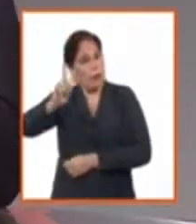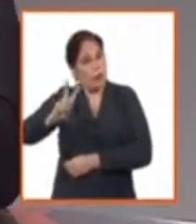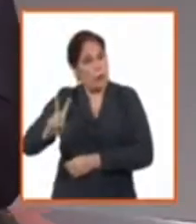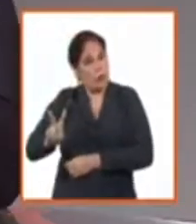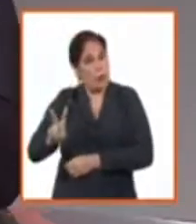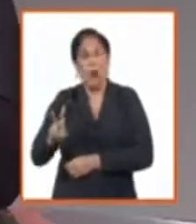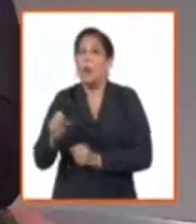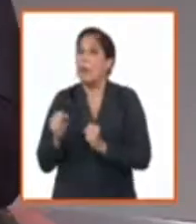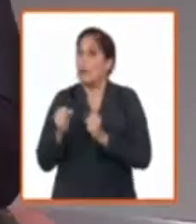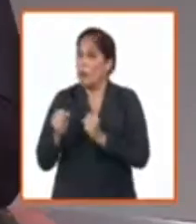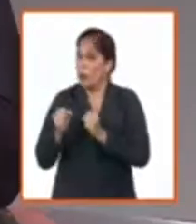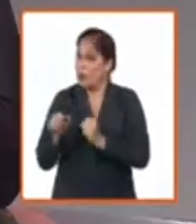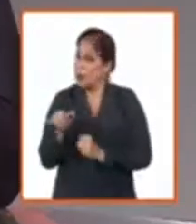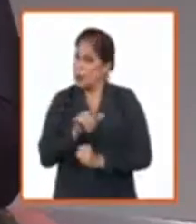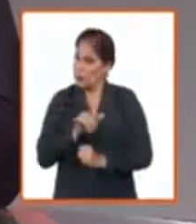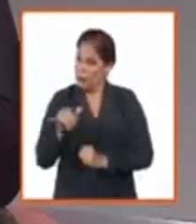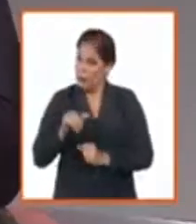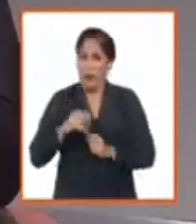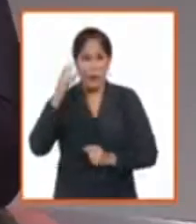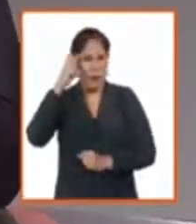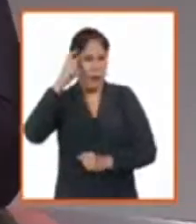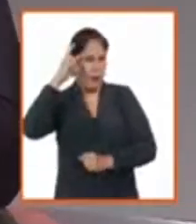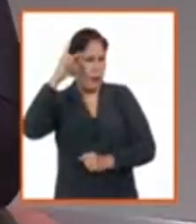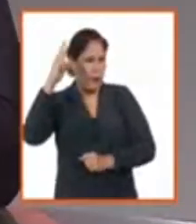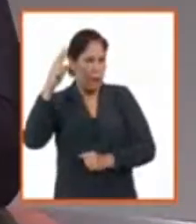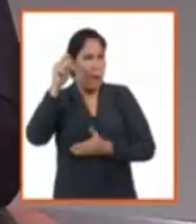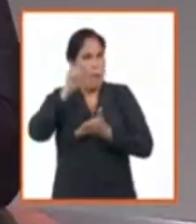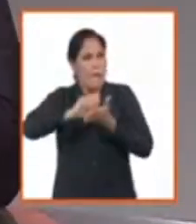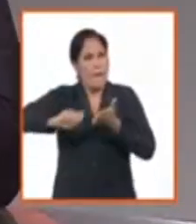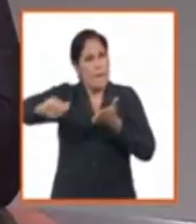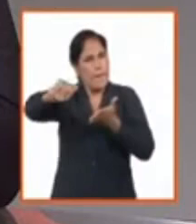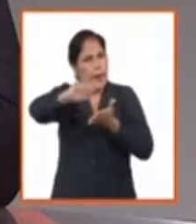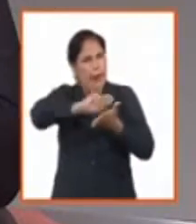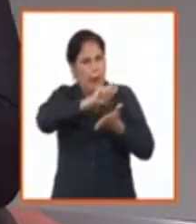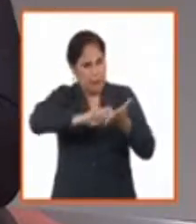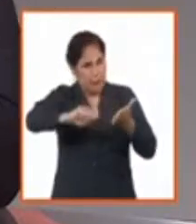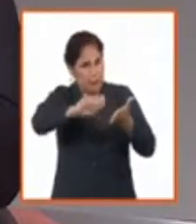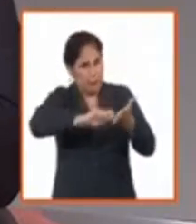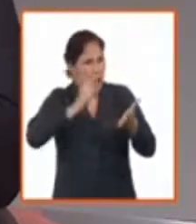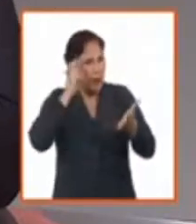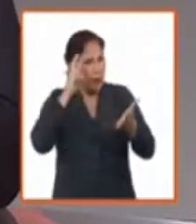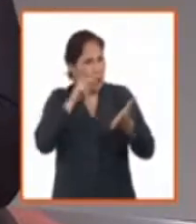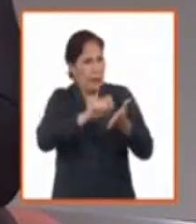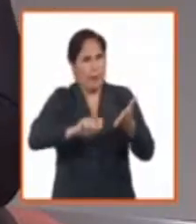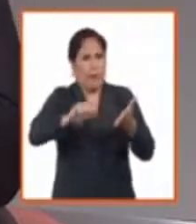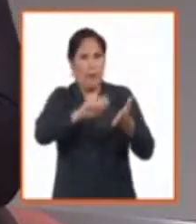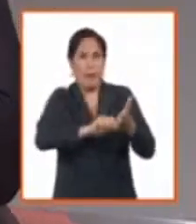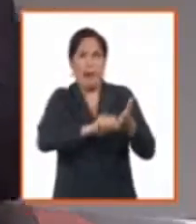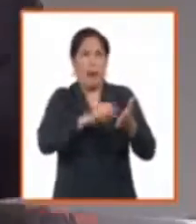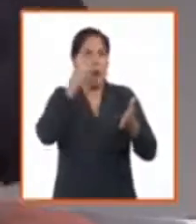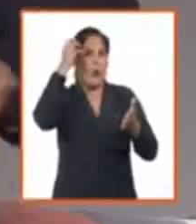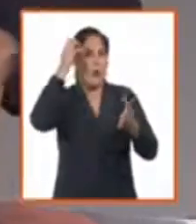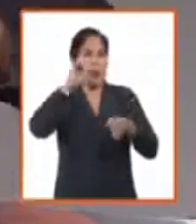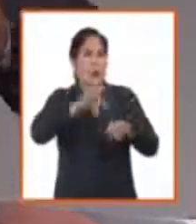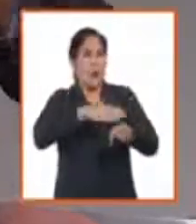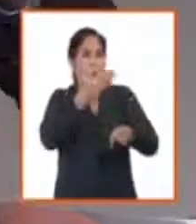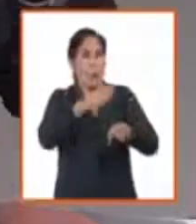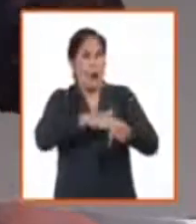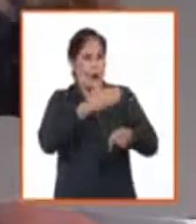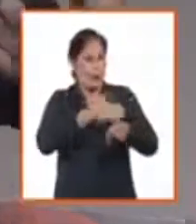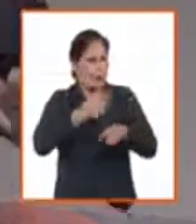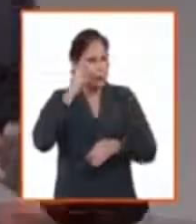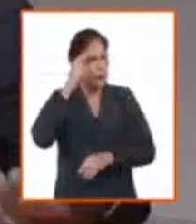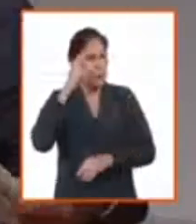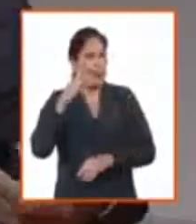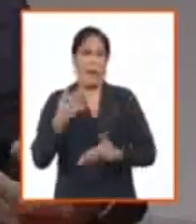sido muy cortejada también recordemos aquel plan que que se implementó durante el gobierno obama los últimos años